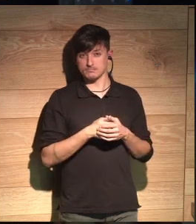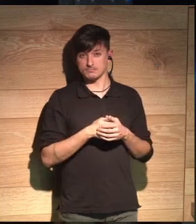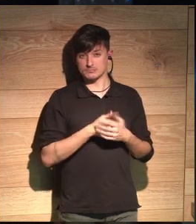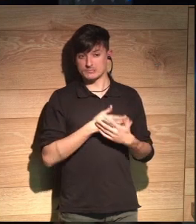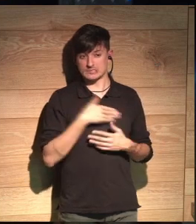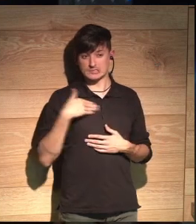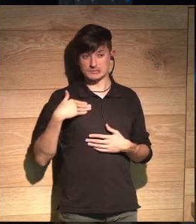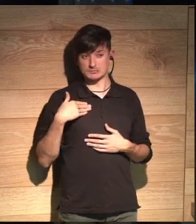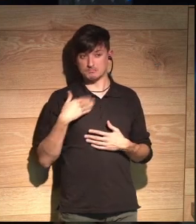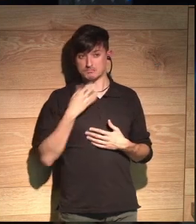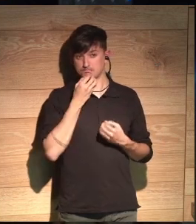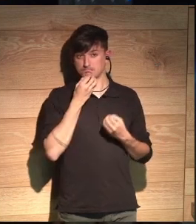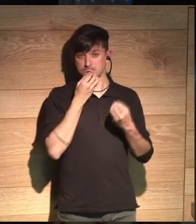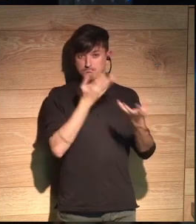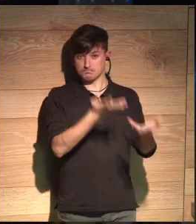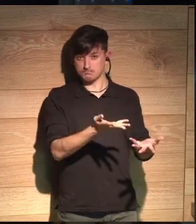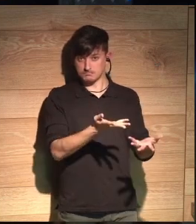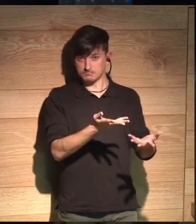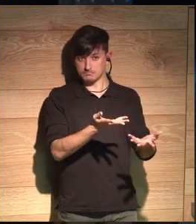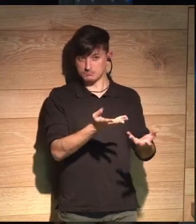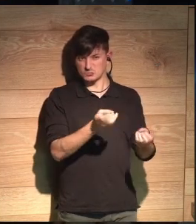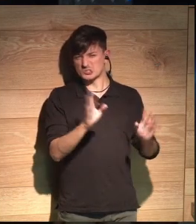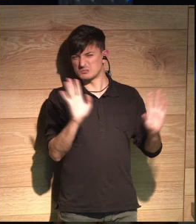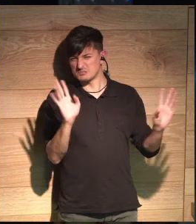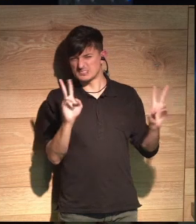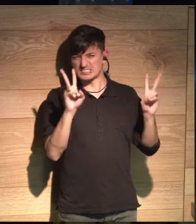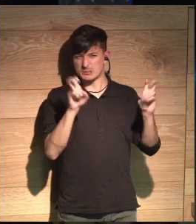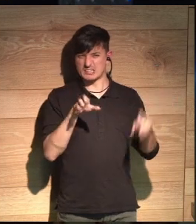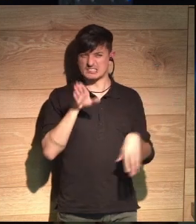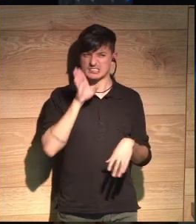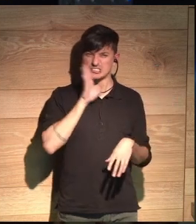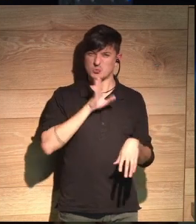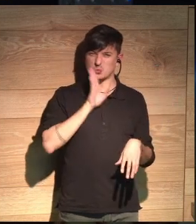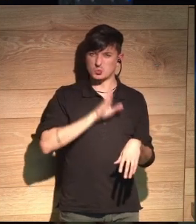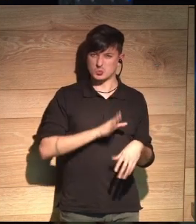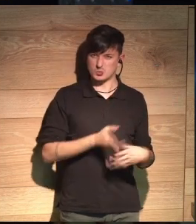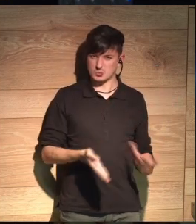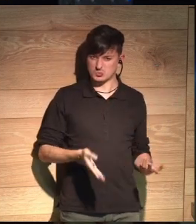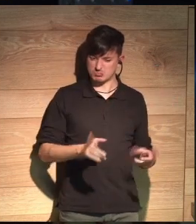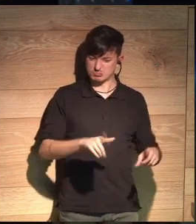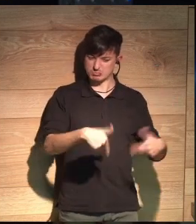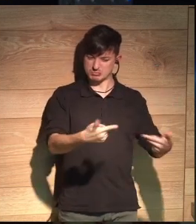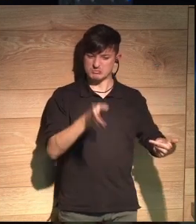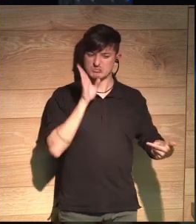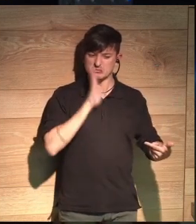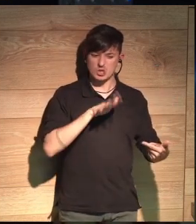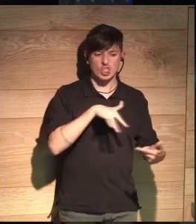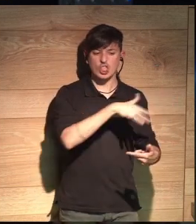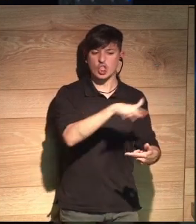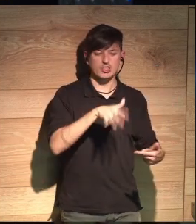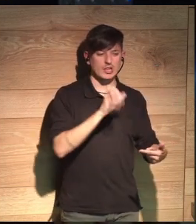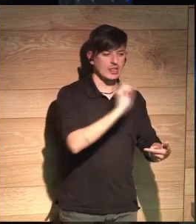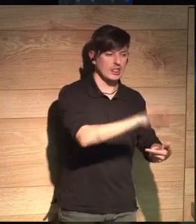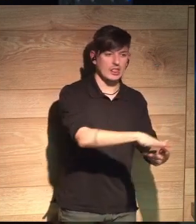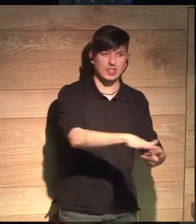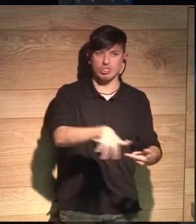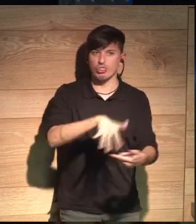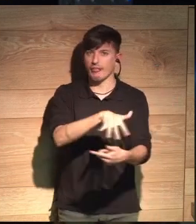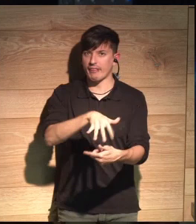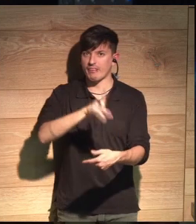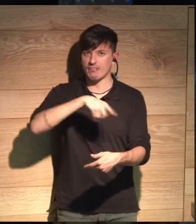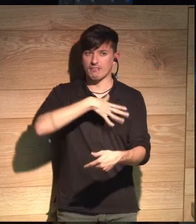hablar de bueno de los residuos digamos no sabemos muchas veces dónde van y también queremos poder